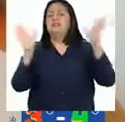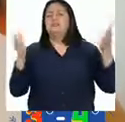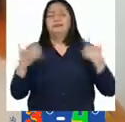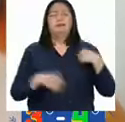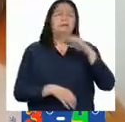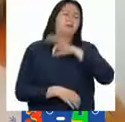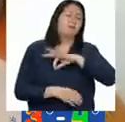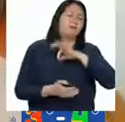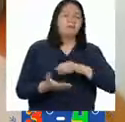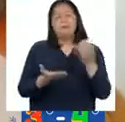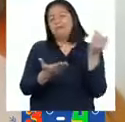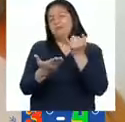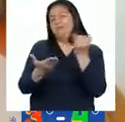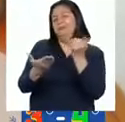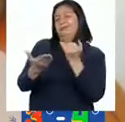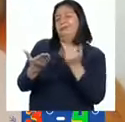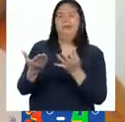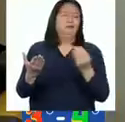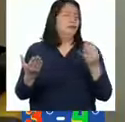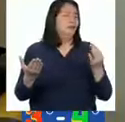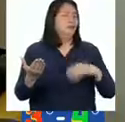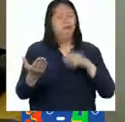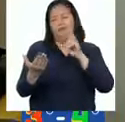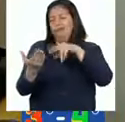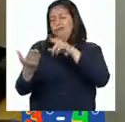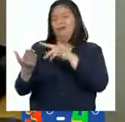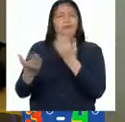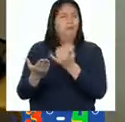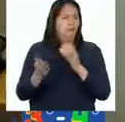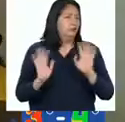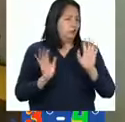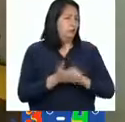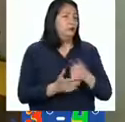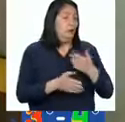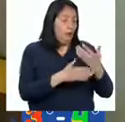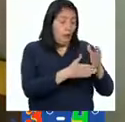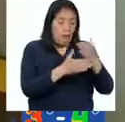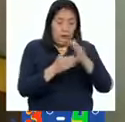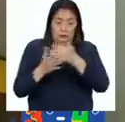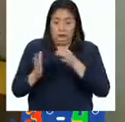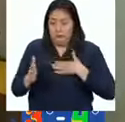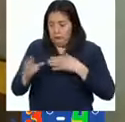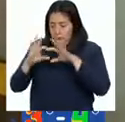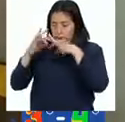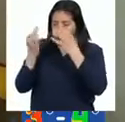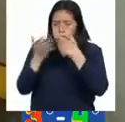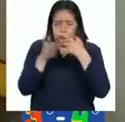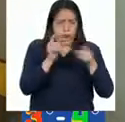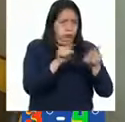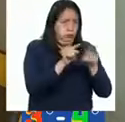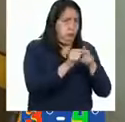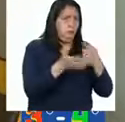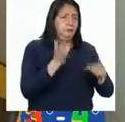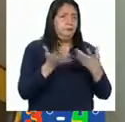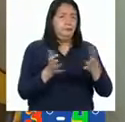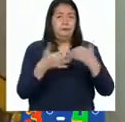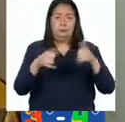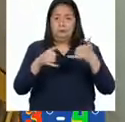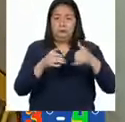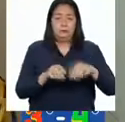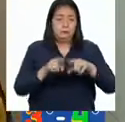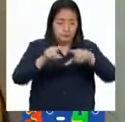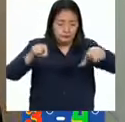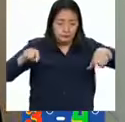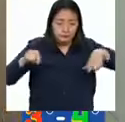para pintar muchísimo y dibujar. También he compartido mi tiempo con mi familia y jugando Monopoly. Y con